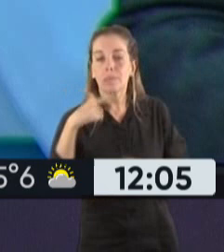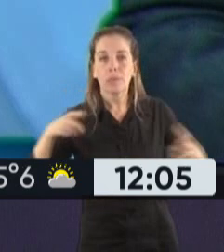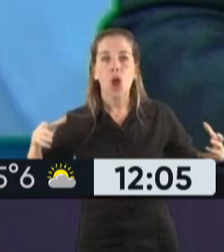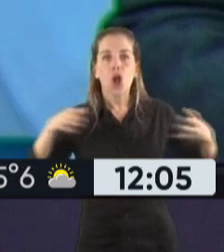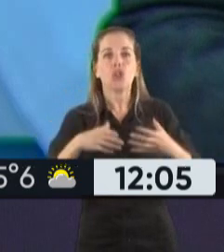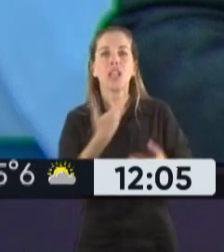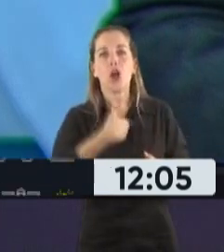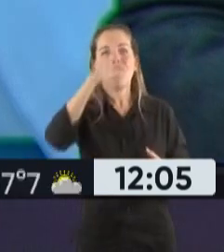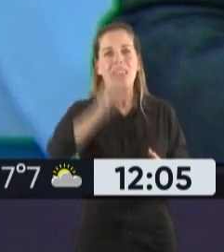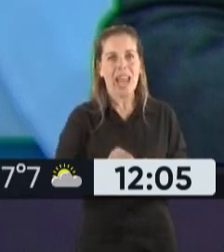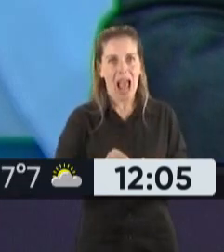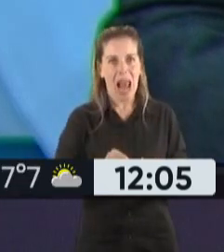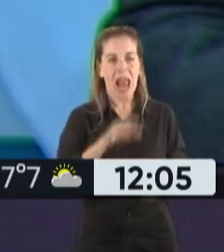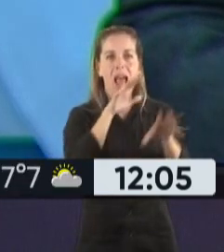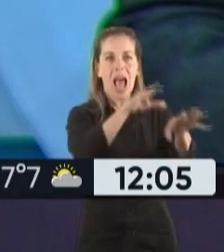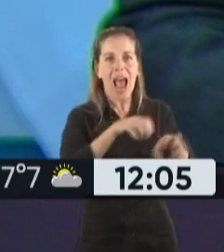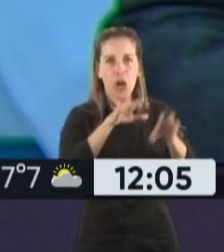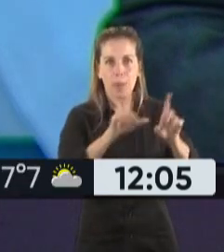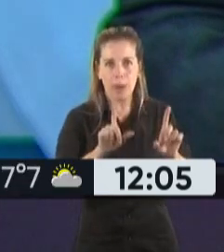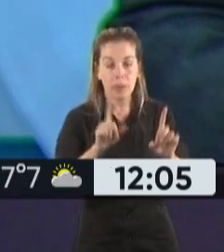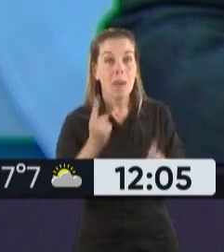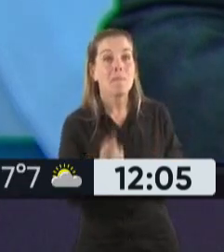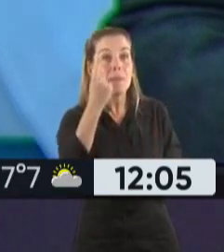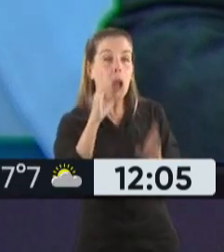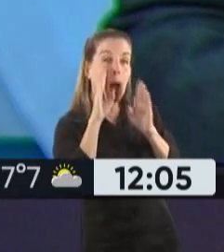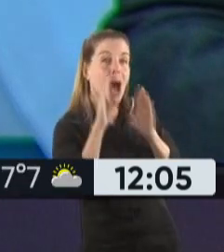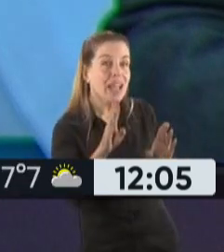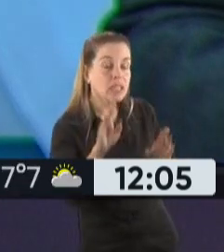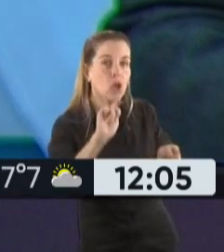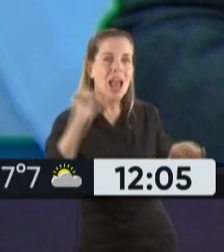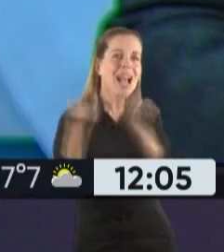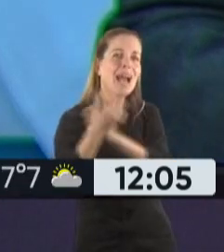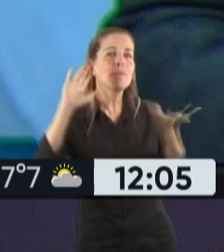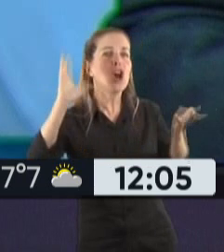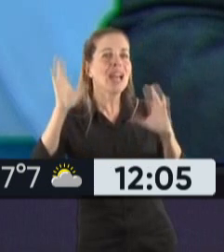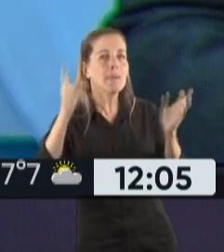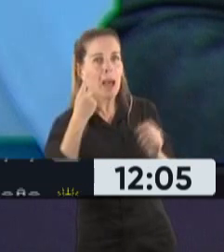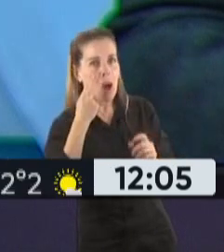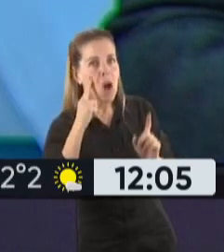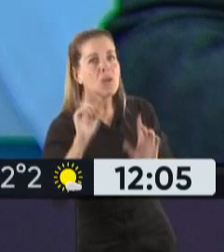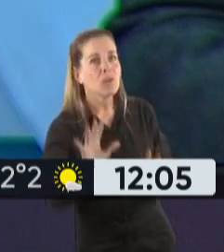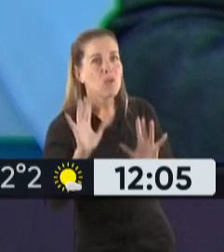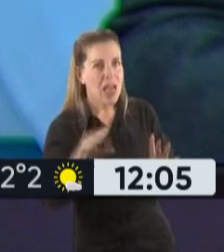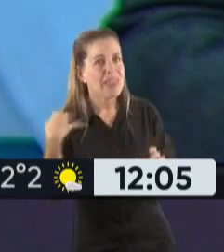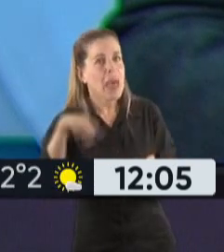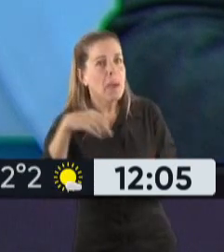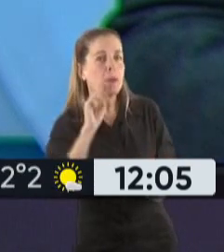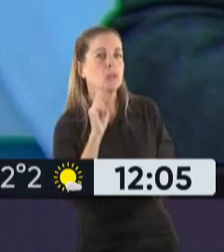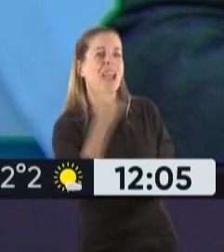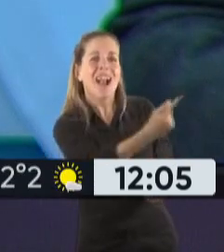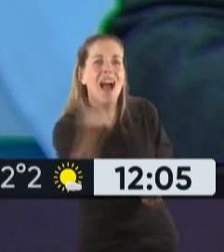Agropecuario, el primer alerta es atención al cambio climático, atención a hacer lo que debemos